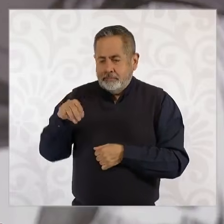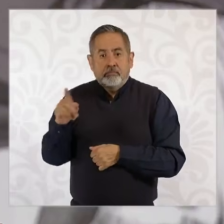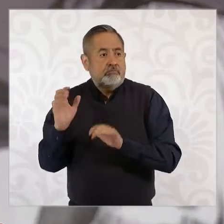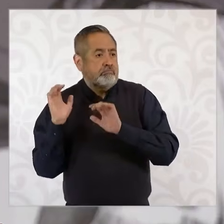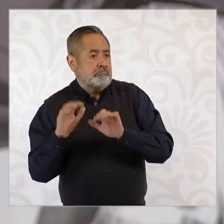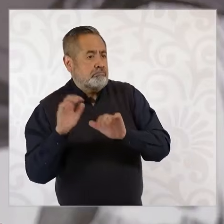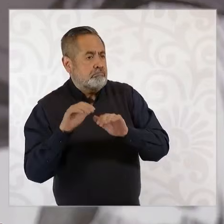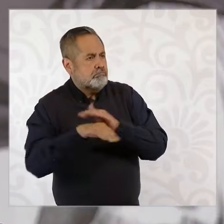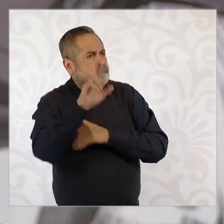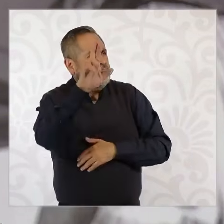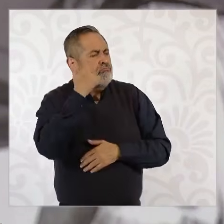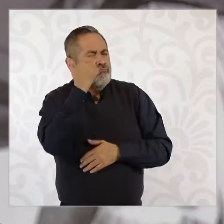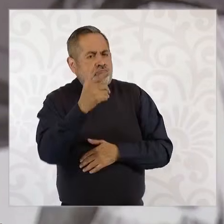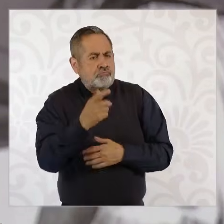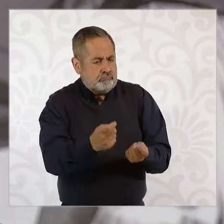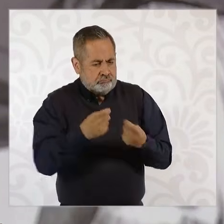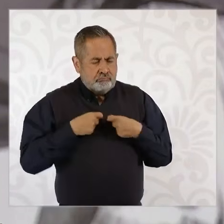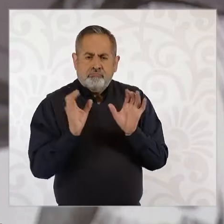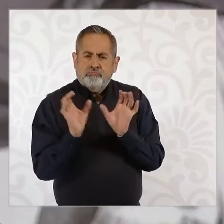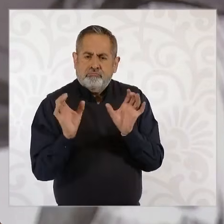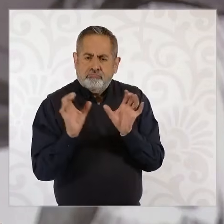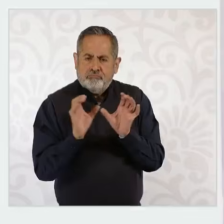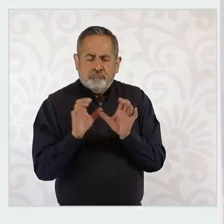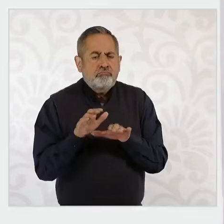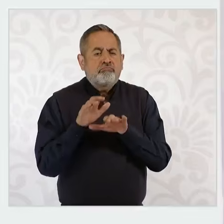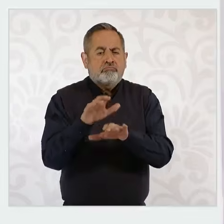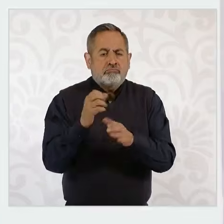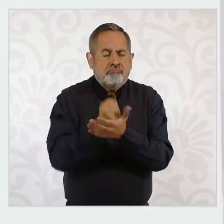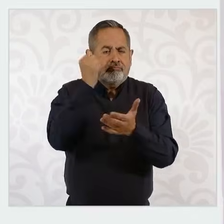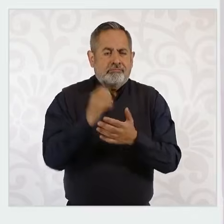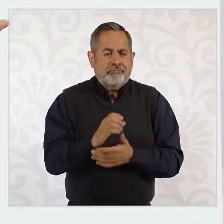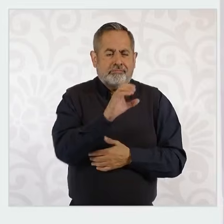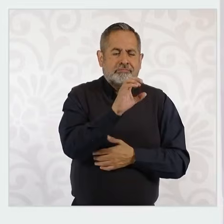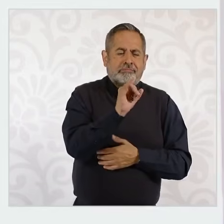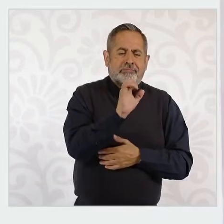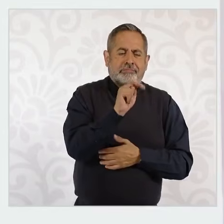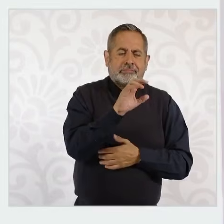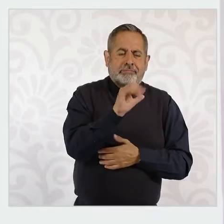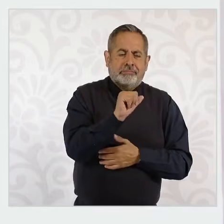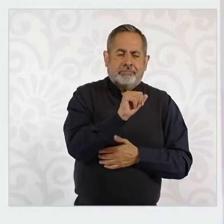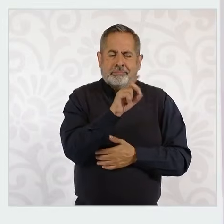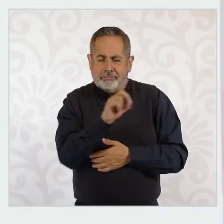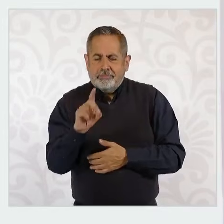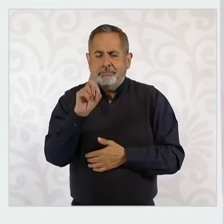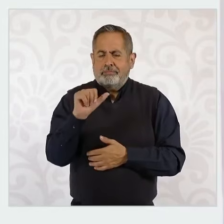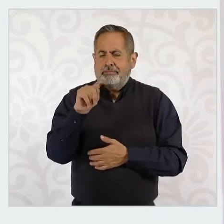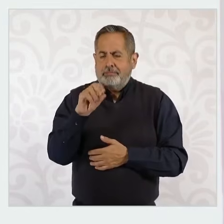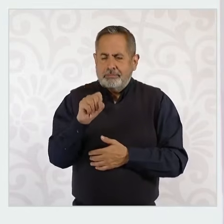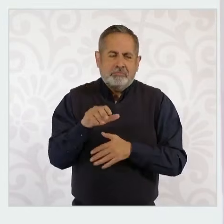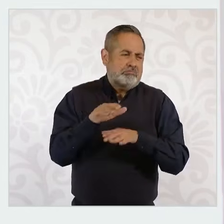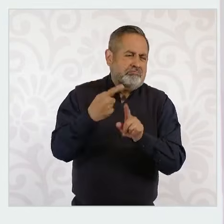poder participar en certificaciones relacionadas con ciencia de datos en distintas áreas, desde